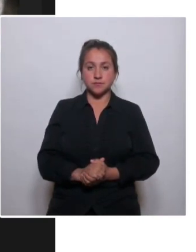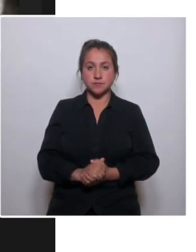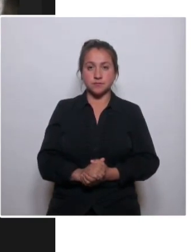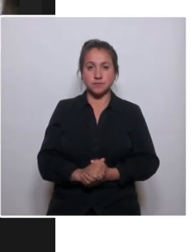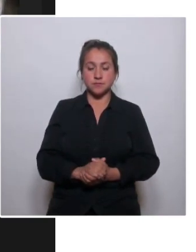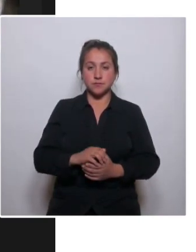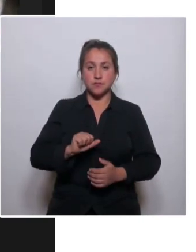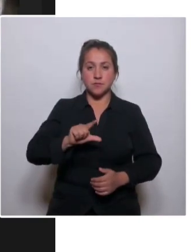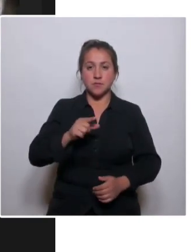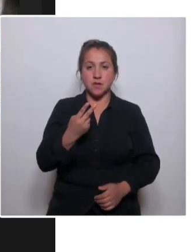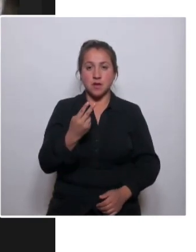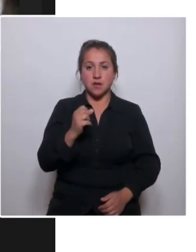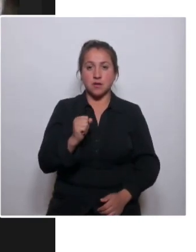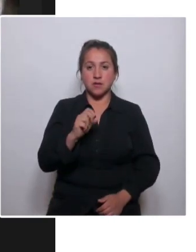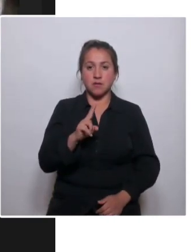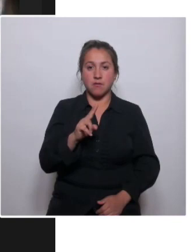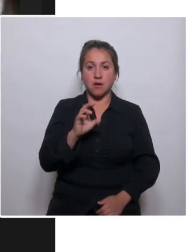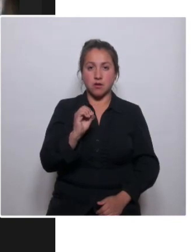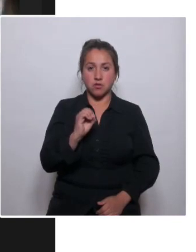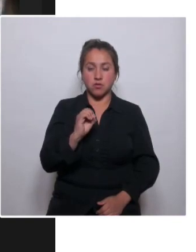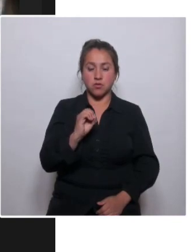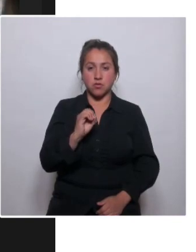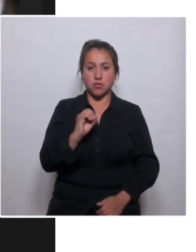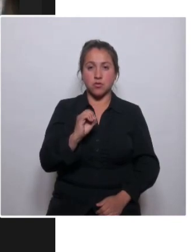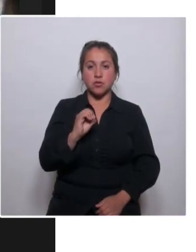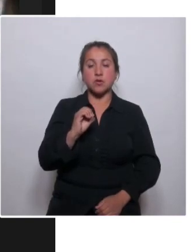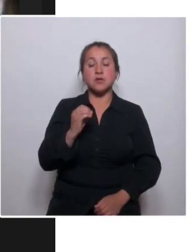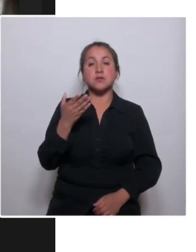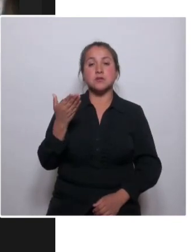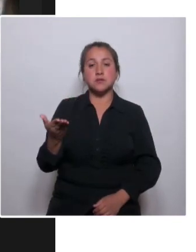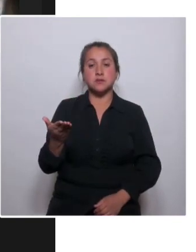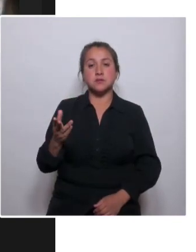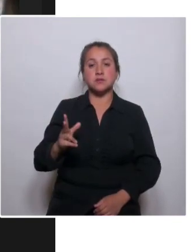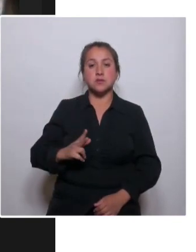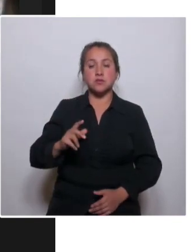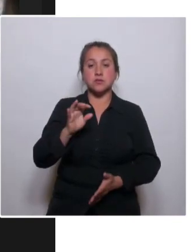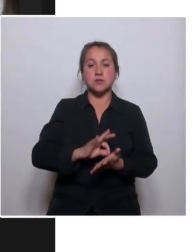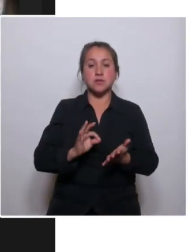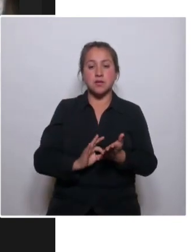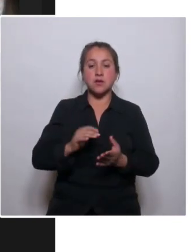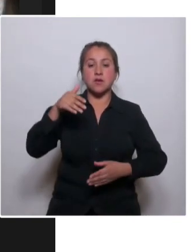Señor Álvaro Jofré. Señor secretario, voto a favor.